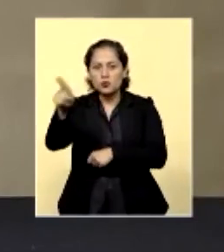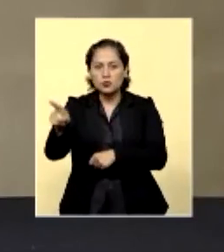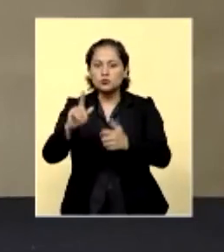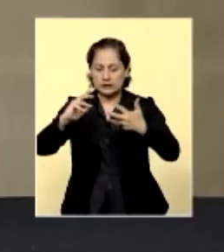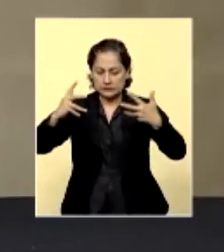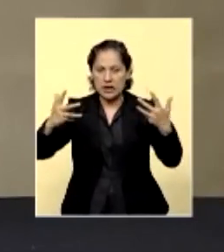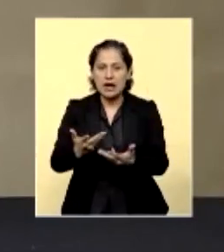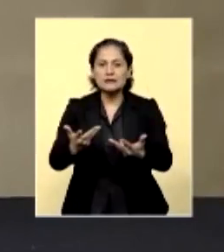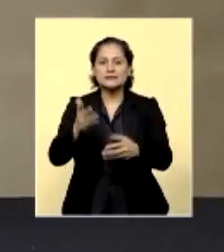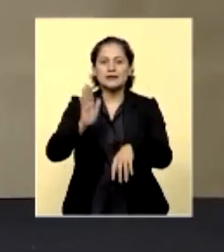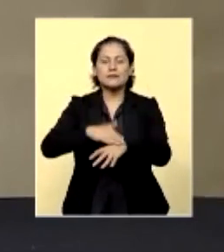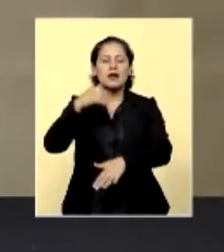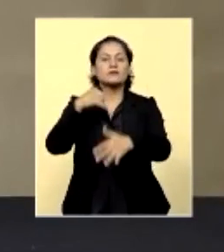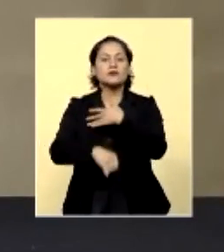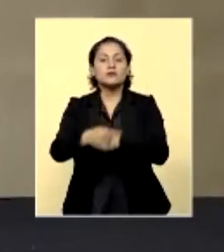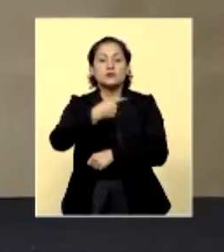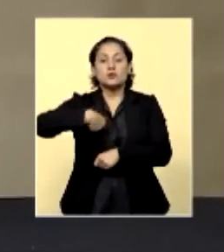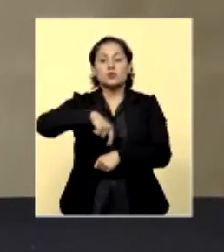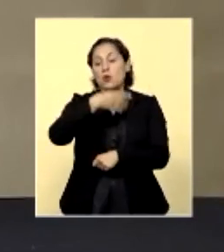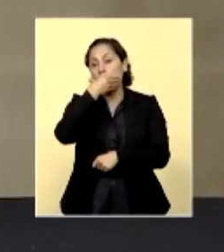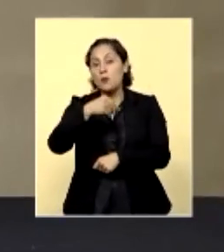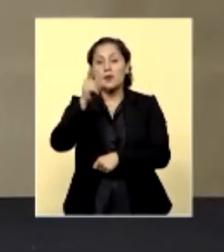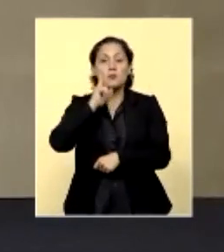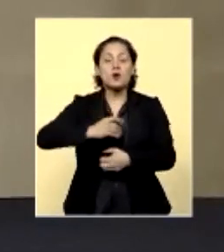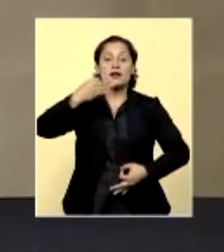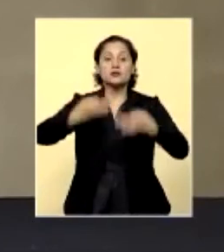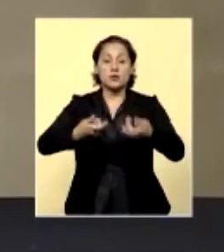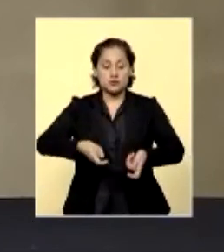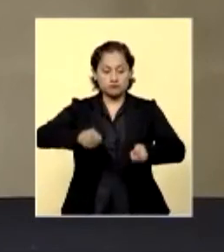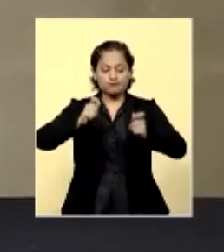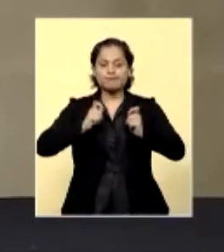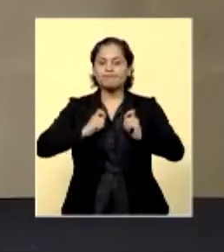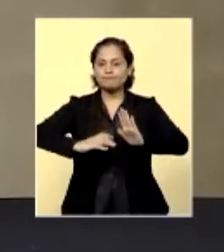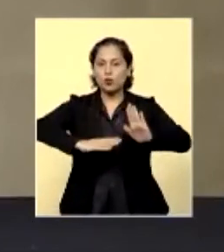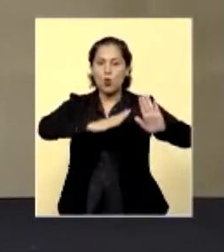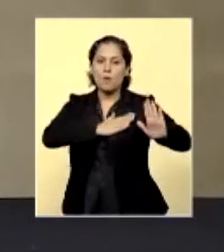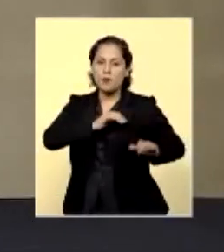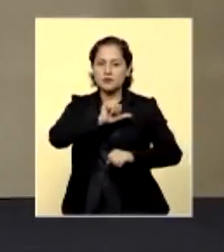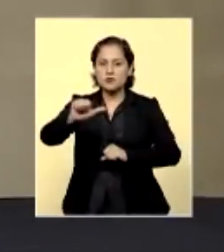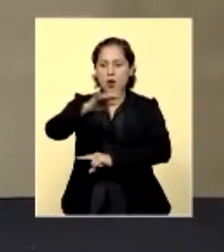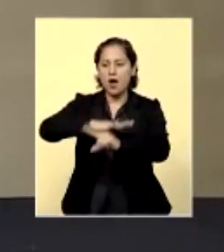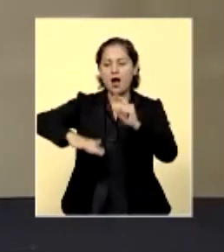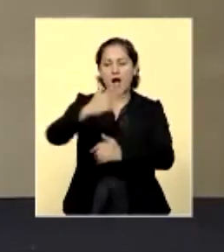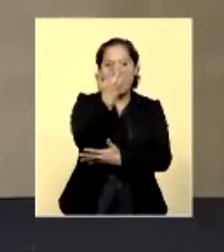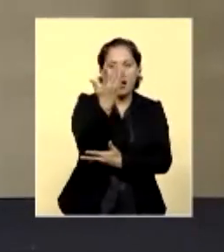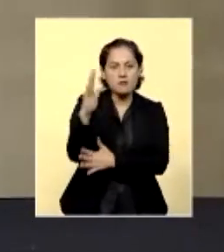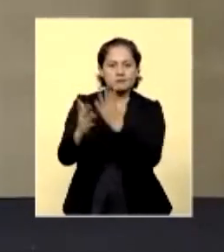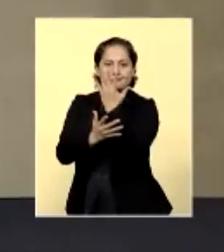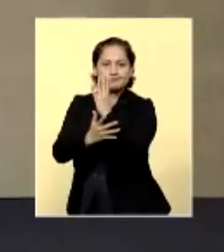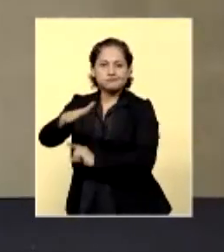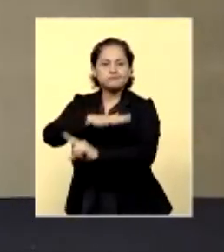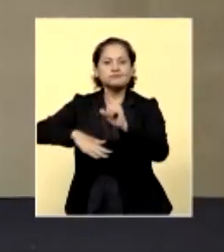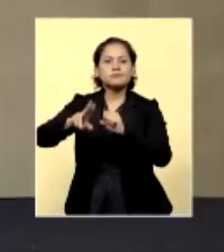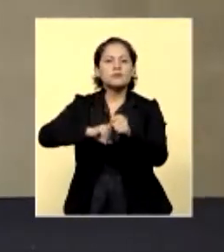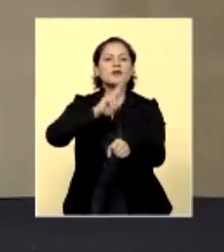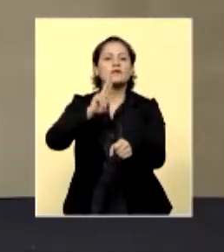como jueces, juezas, tenemos un compromiso ineludible con la preservación del medio ambiente y la construcción de las condiciones